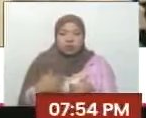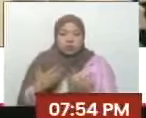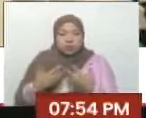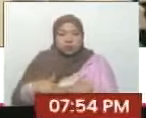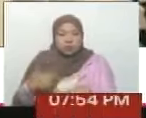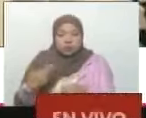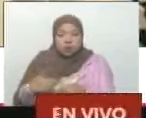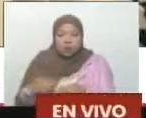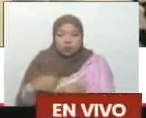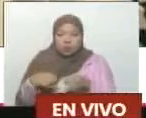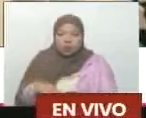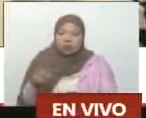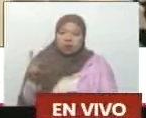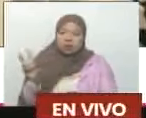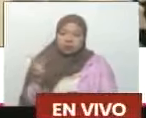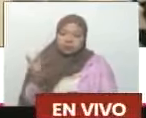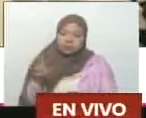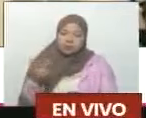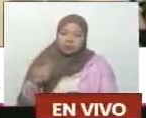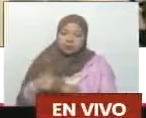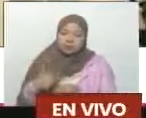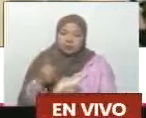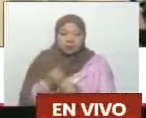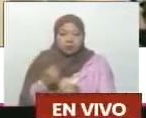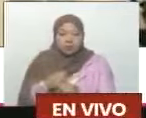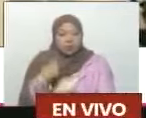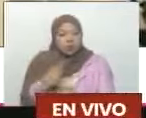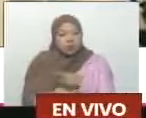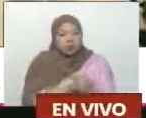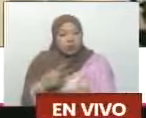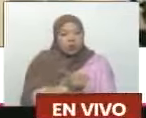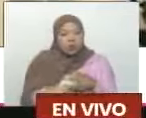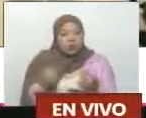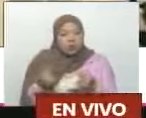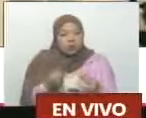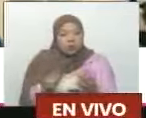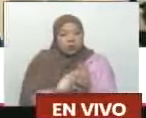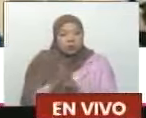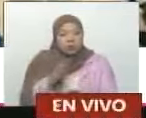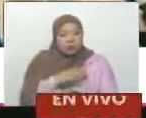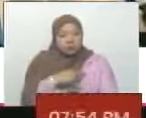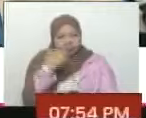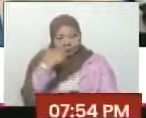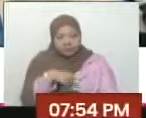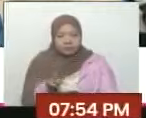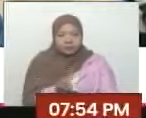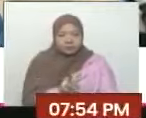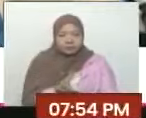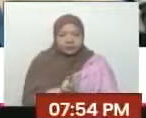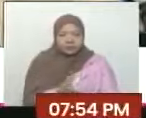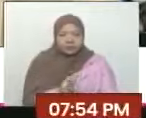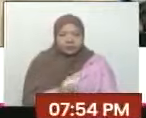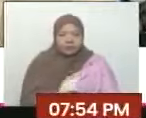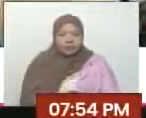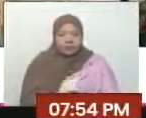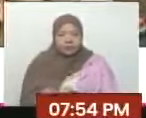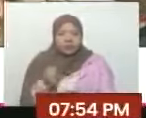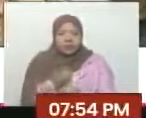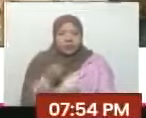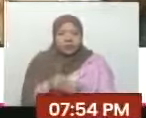eso es real. Es economía real, es economía productiva, es economía autónoma de Venezuela. Que hay que